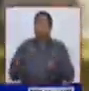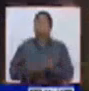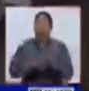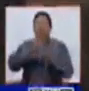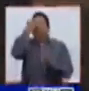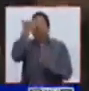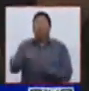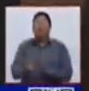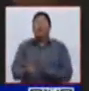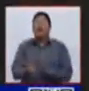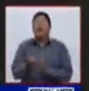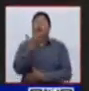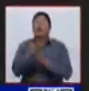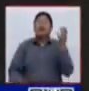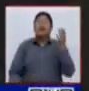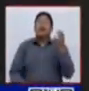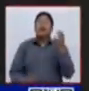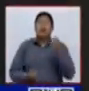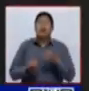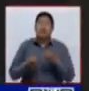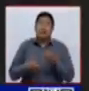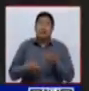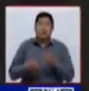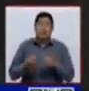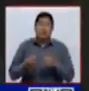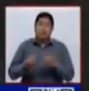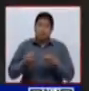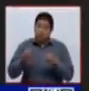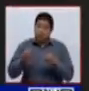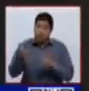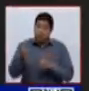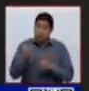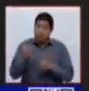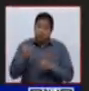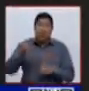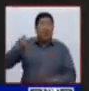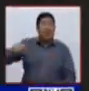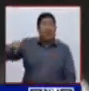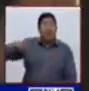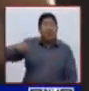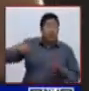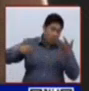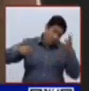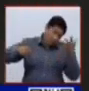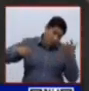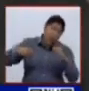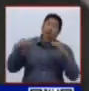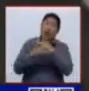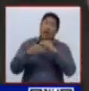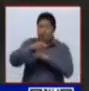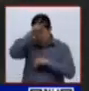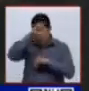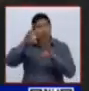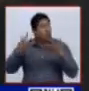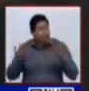¿Por qué se han acabado tan rápido las entradas? En Quillacollo ya no había, en la avenida Perú no